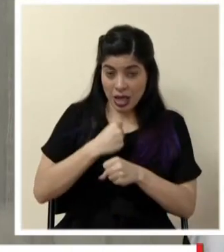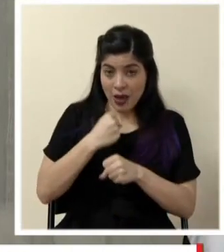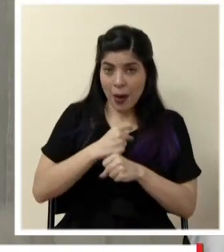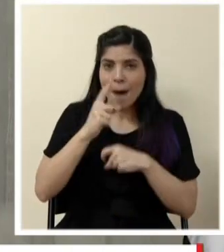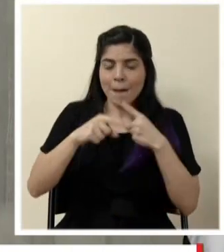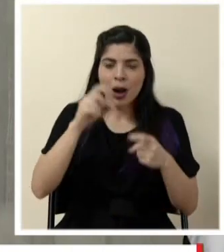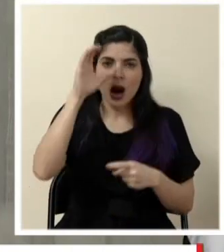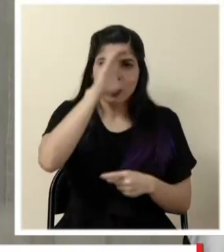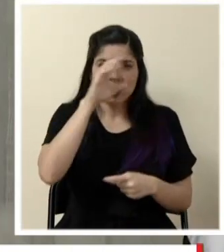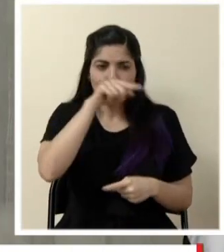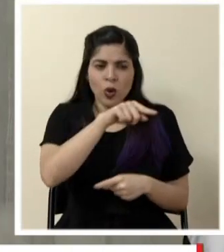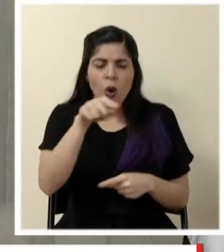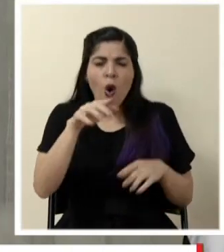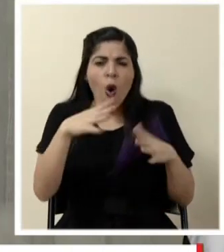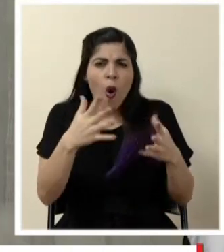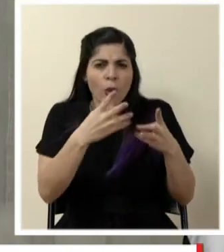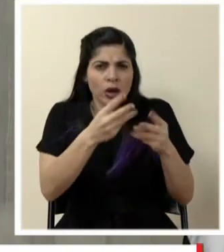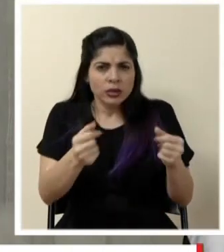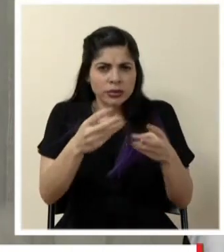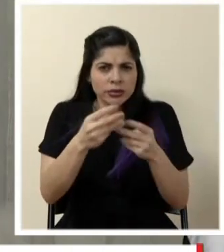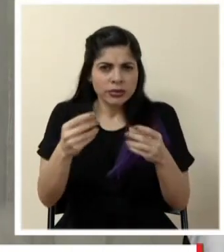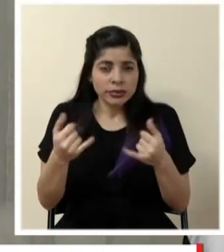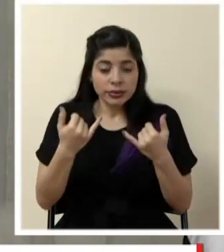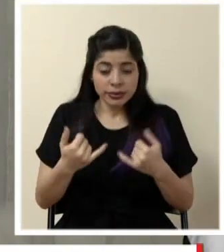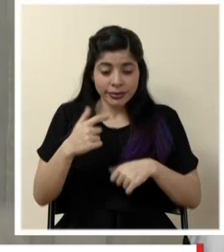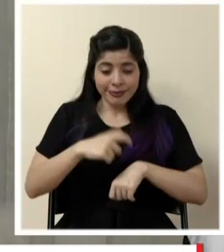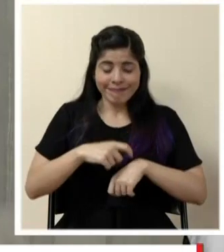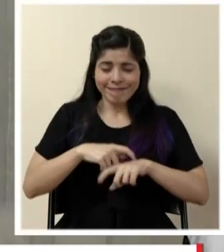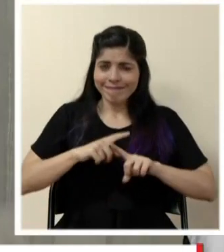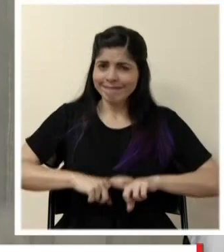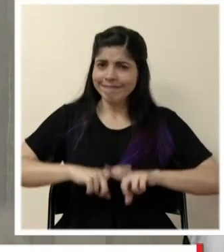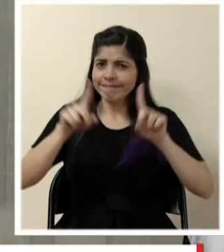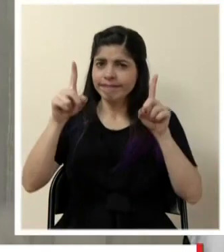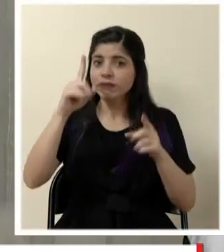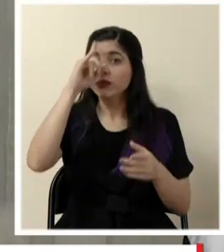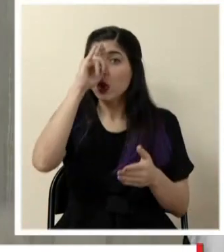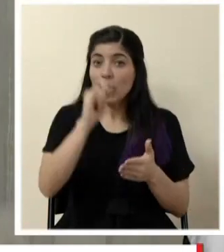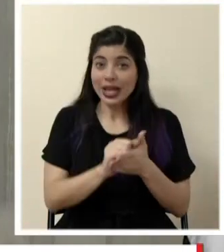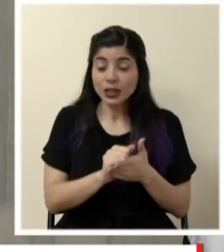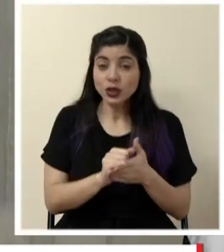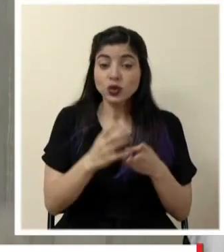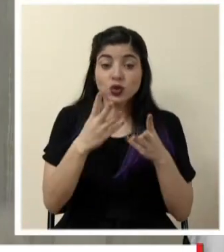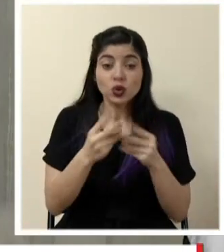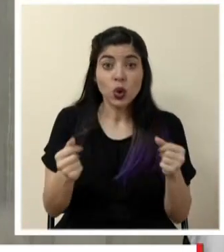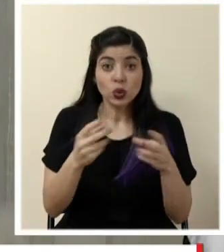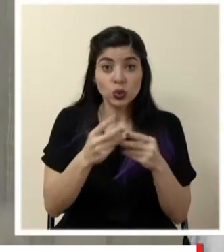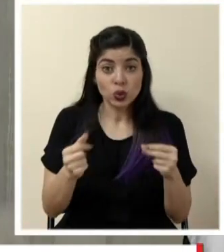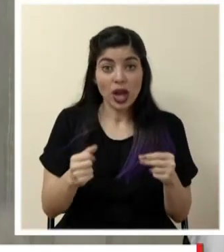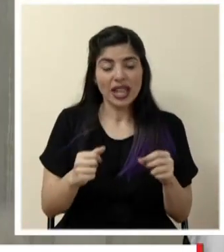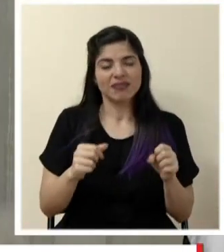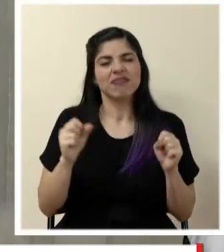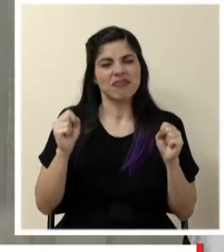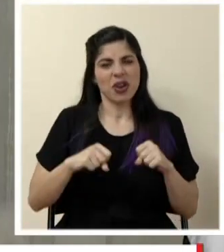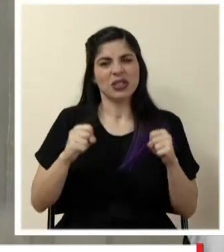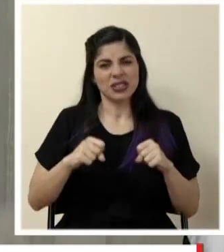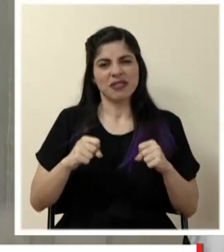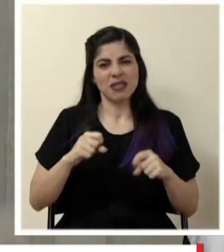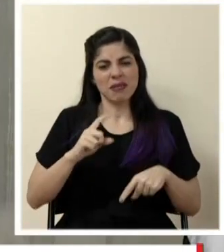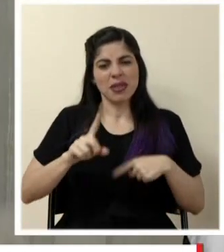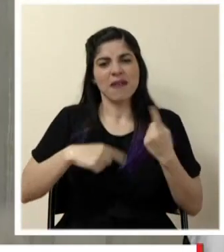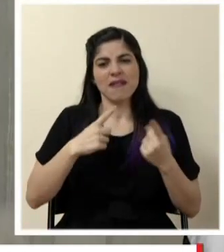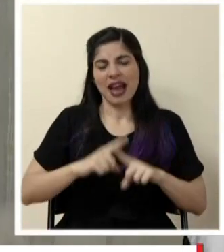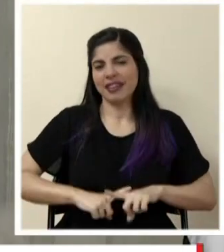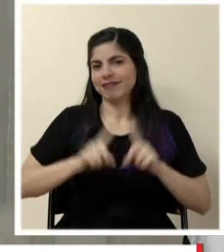esas soluciones. Estamos en tiempos extraordinarios y por lo tanto las soluciones probablemente van a ser